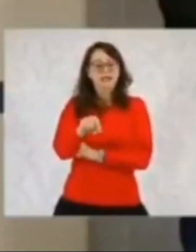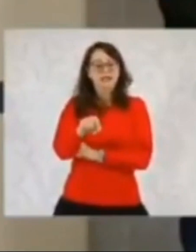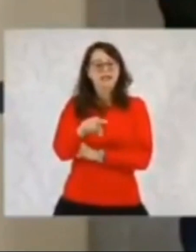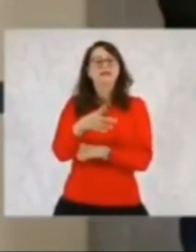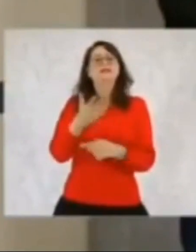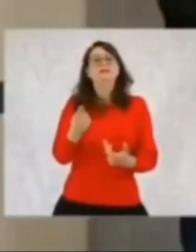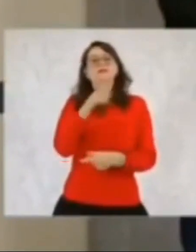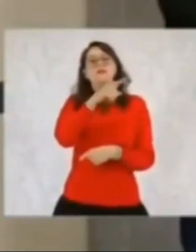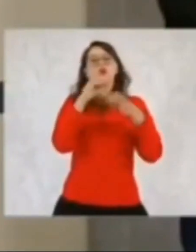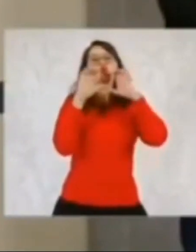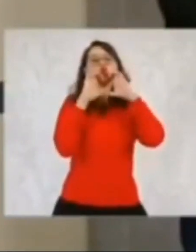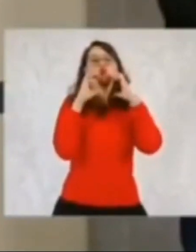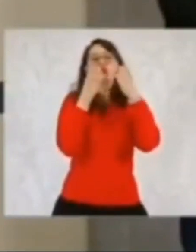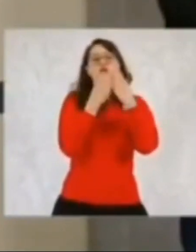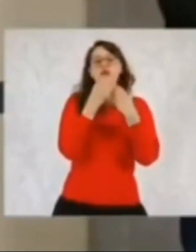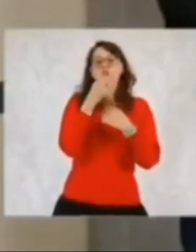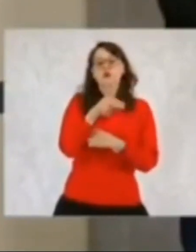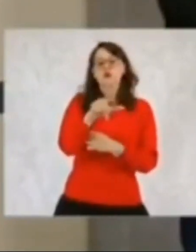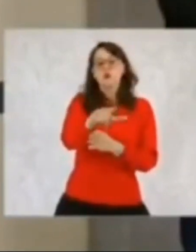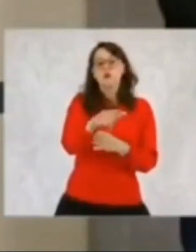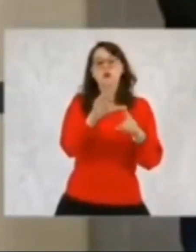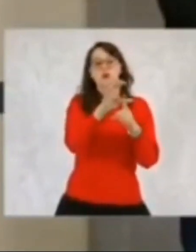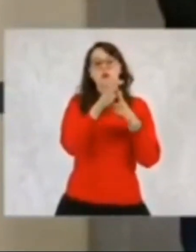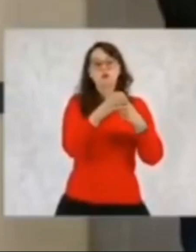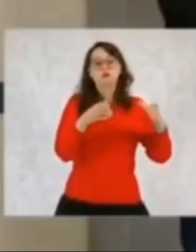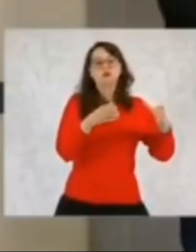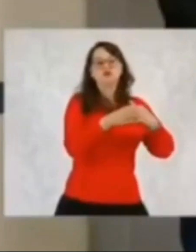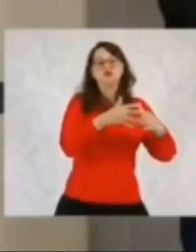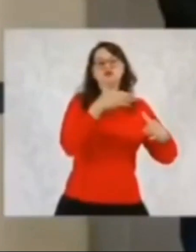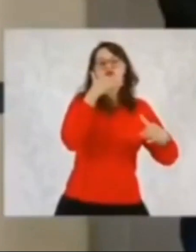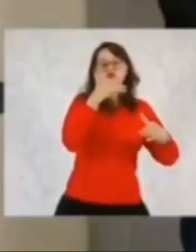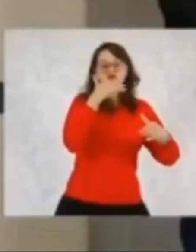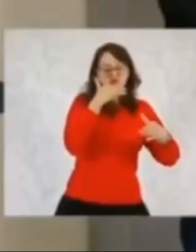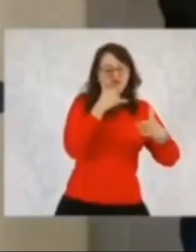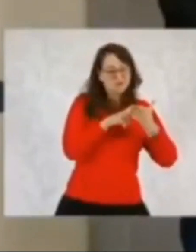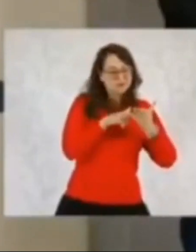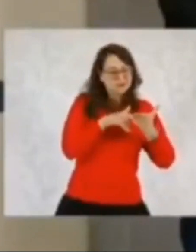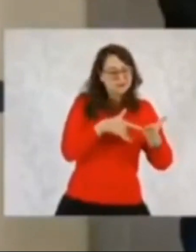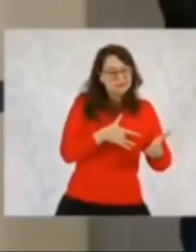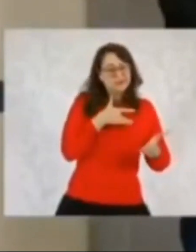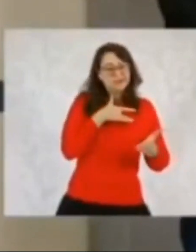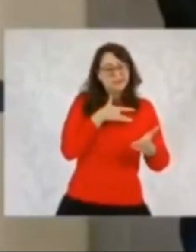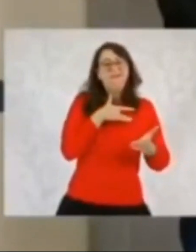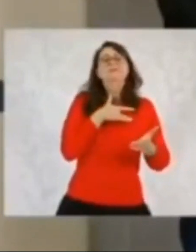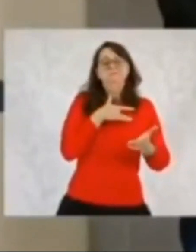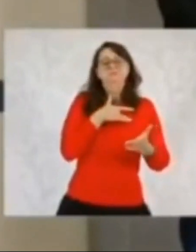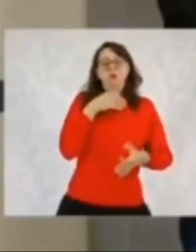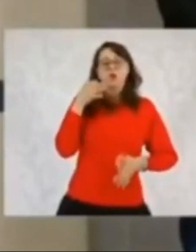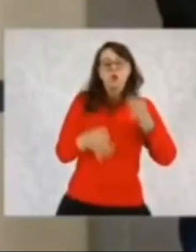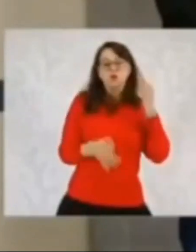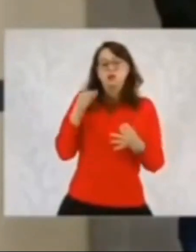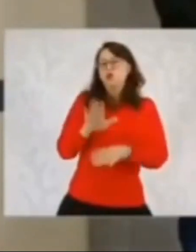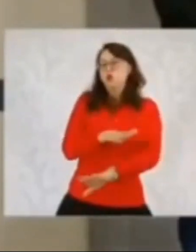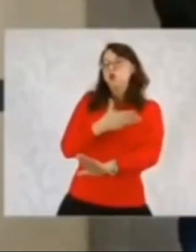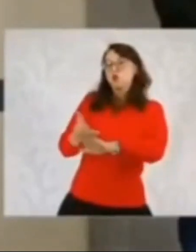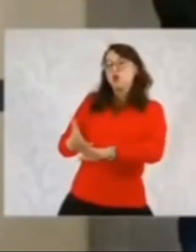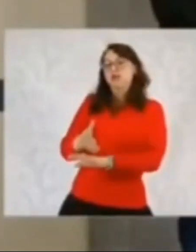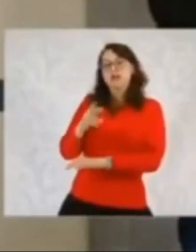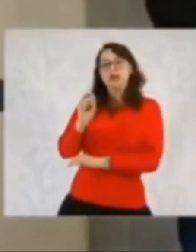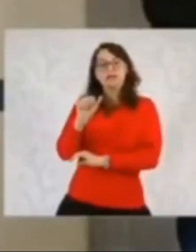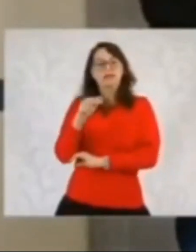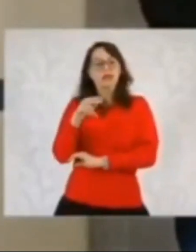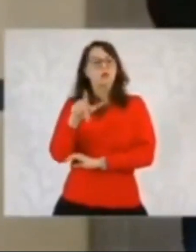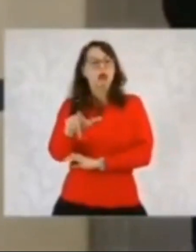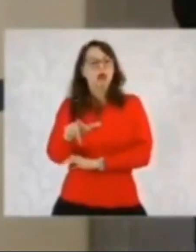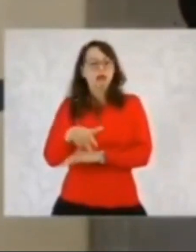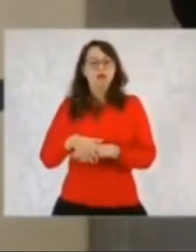Bueno, el Congreso de Nuevo León en la Comisión de Anticorrupción pues aprobó el inicio del proceso del juicio político en contra de Samuel García por